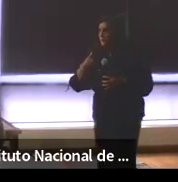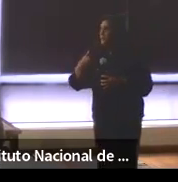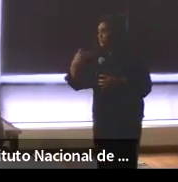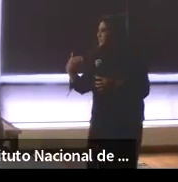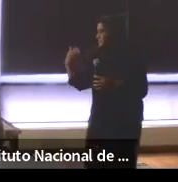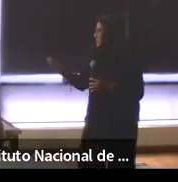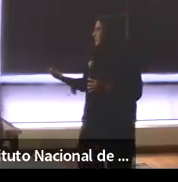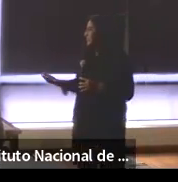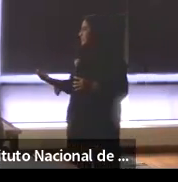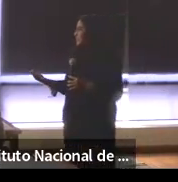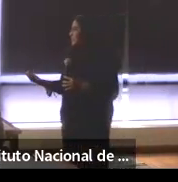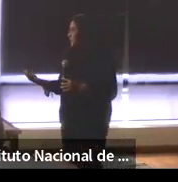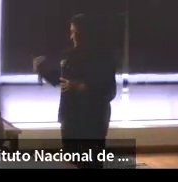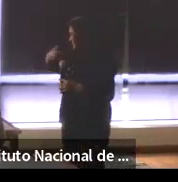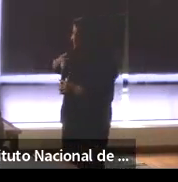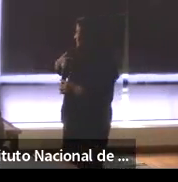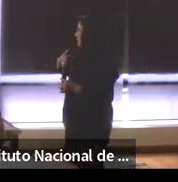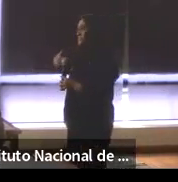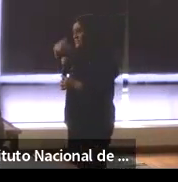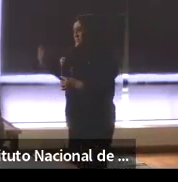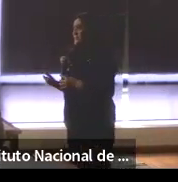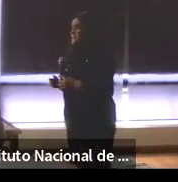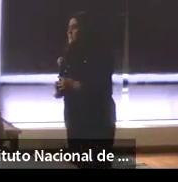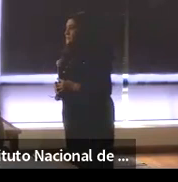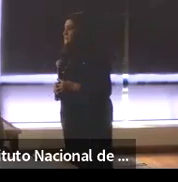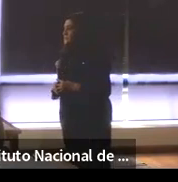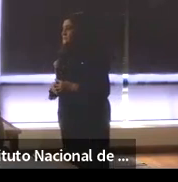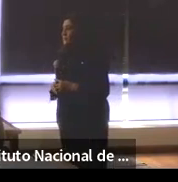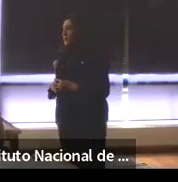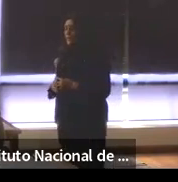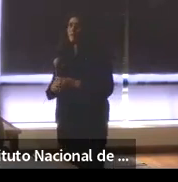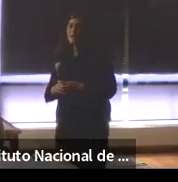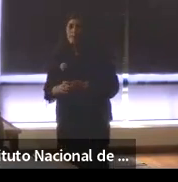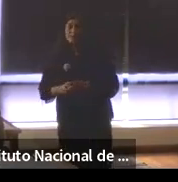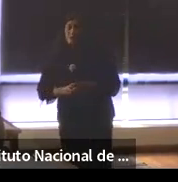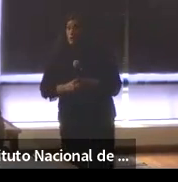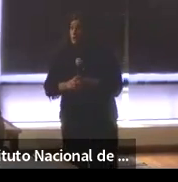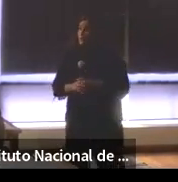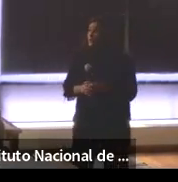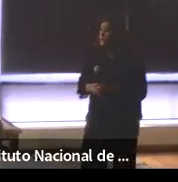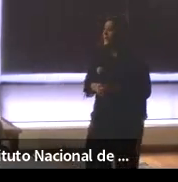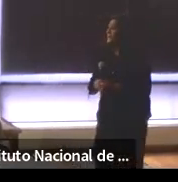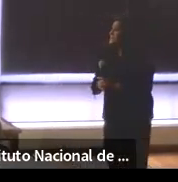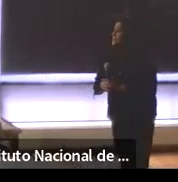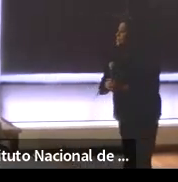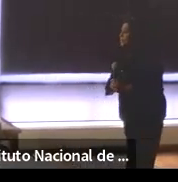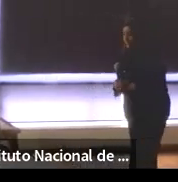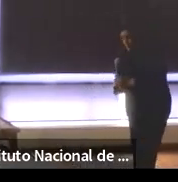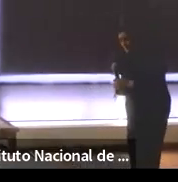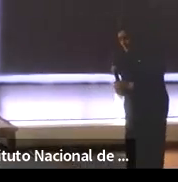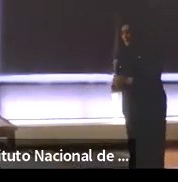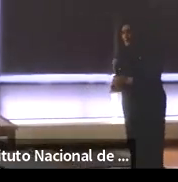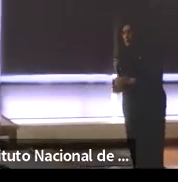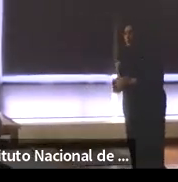no el mío y yo lo voy a sonreír porque ese es mi estilo y ese es mi decisión okay pues yo concluyo Agradeciendo